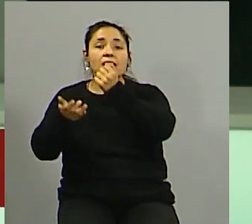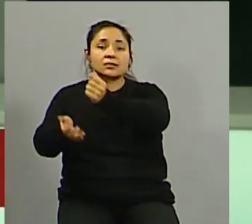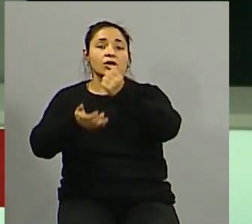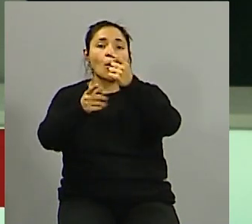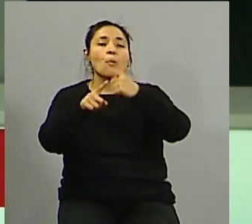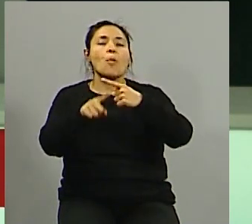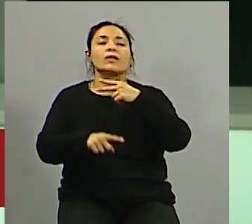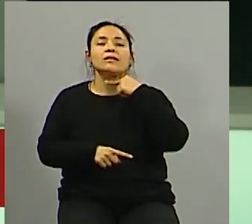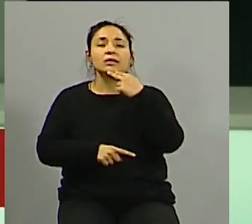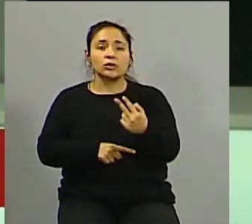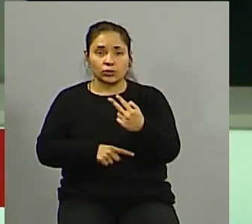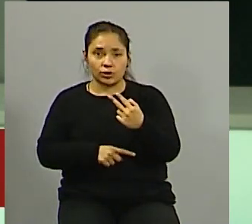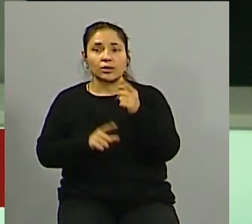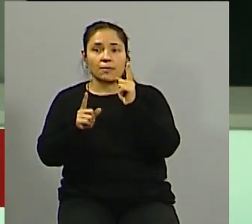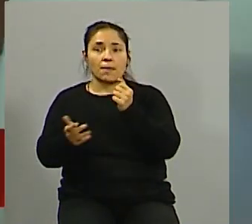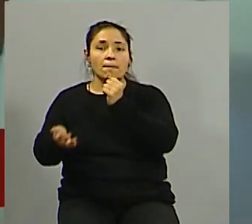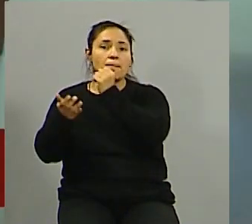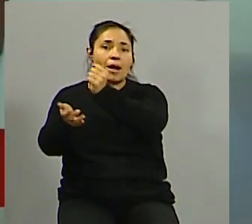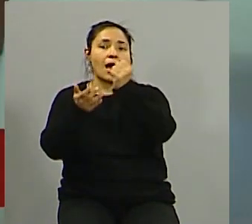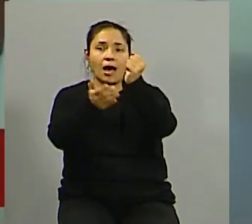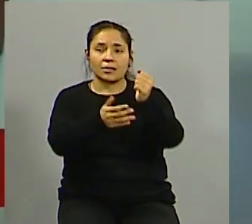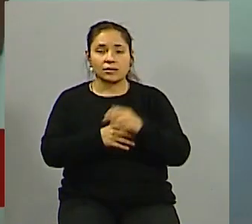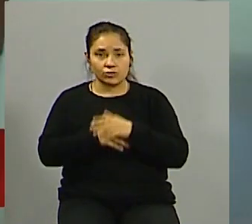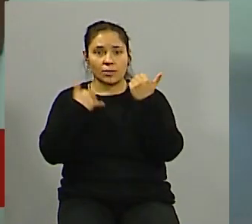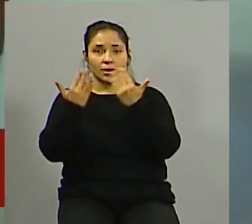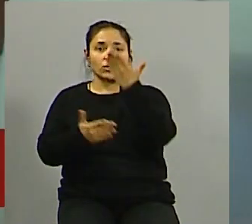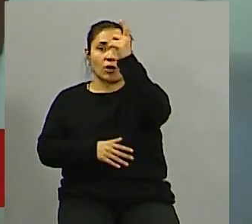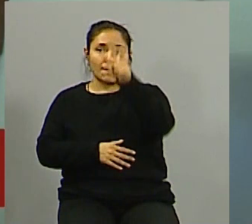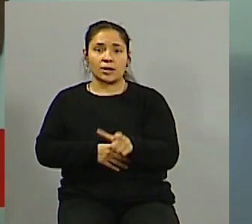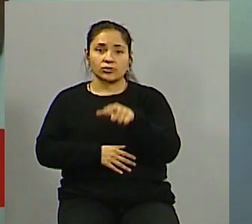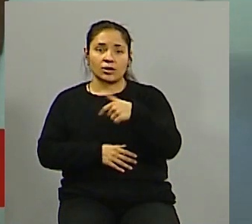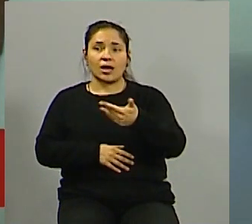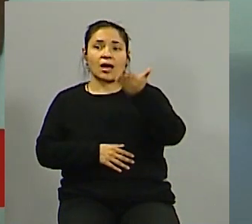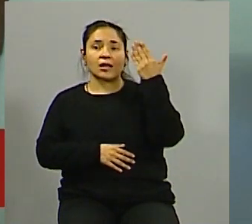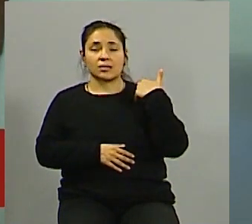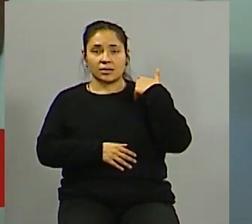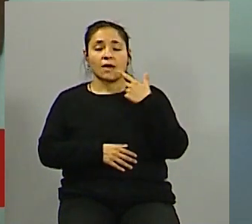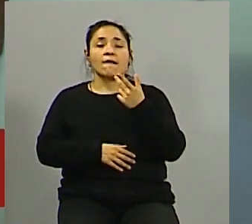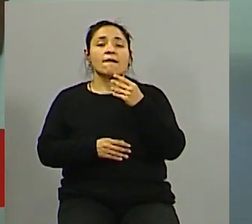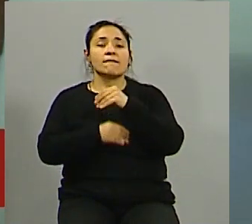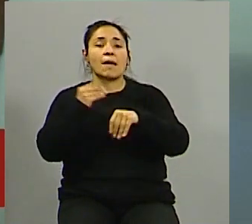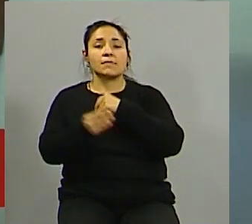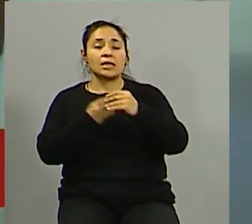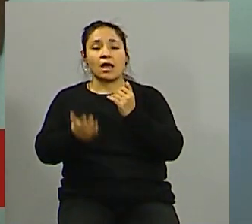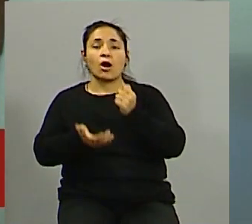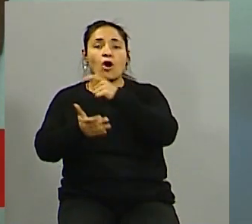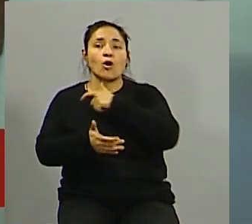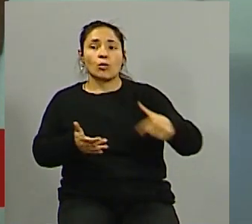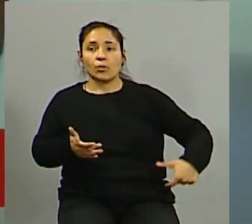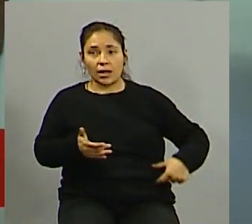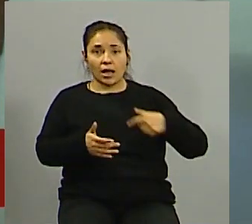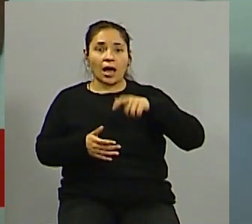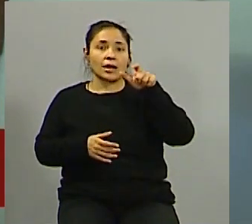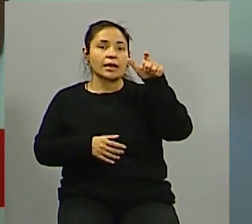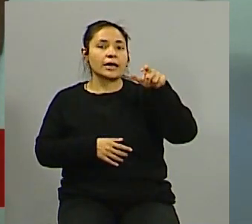para los quienes tienen hijos y no tienen trabajo registrado. Y va directamente a ese beneficiario. Antes las asignaciones familiares se las daba el Estado al